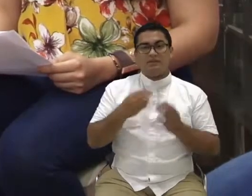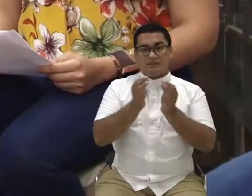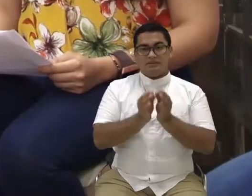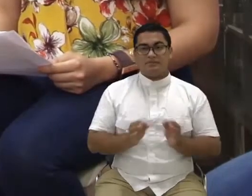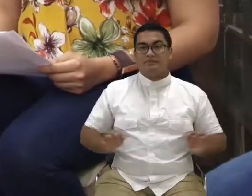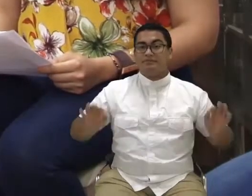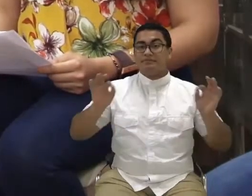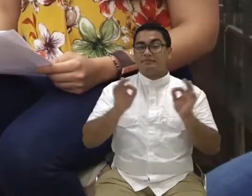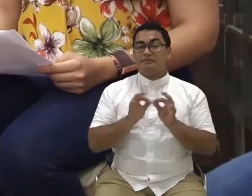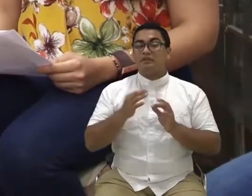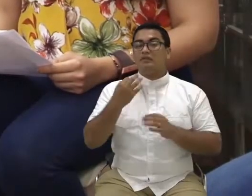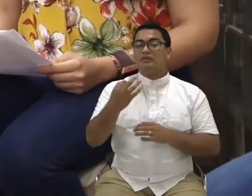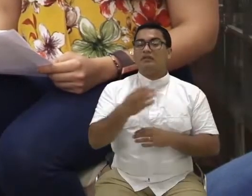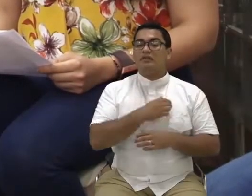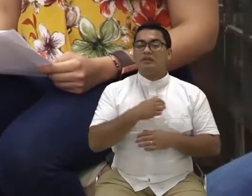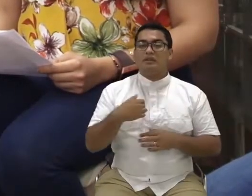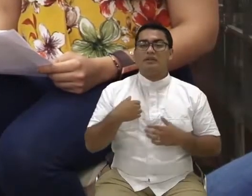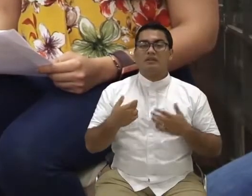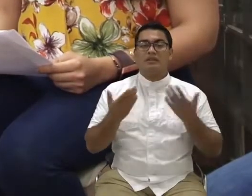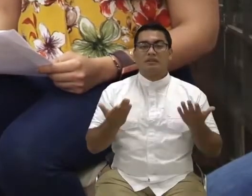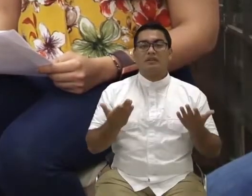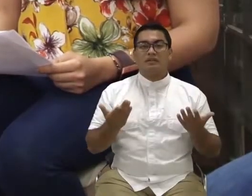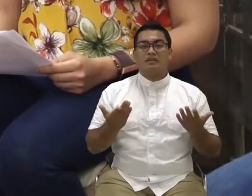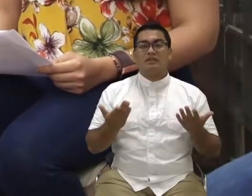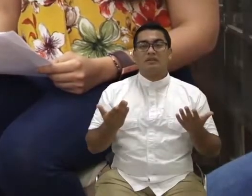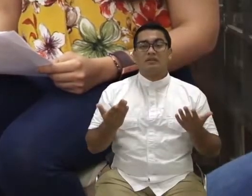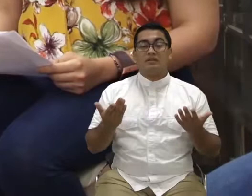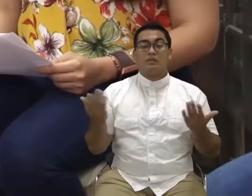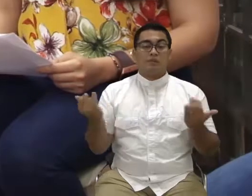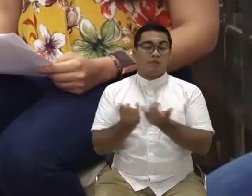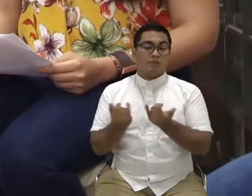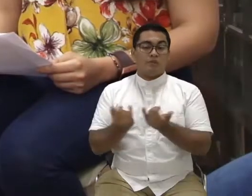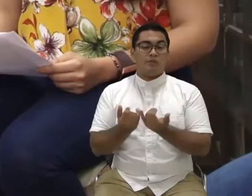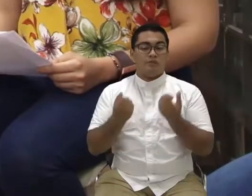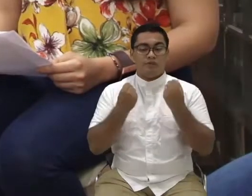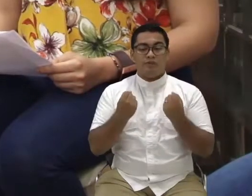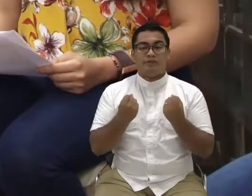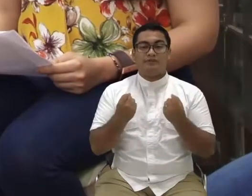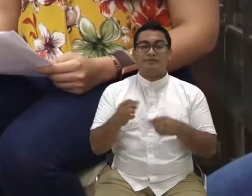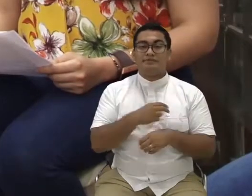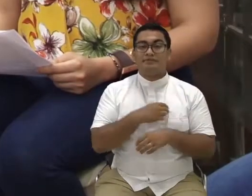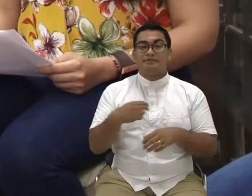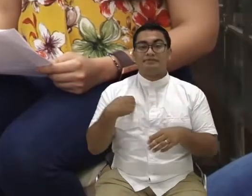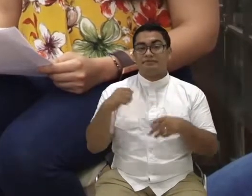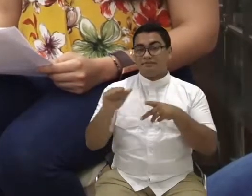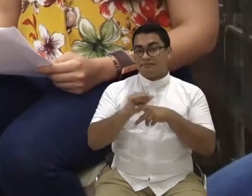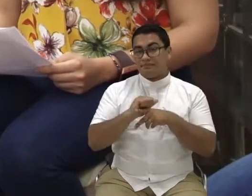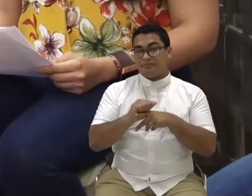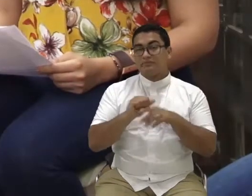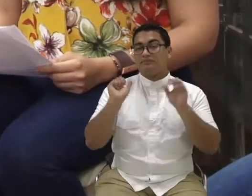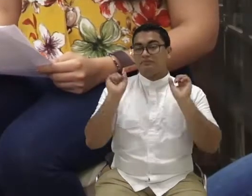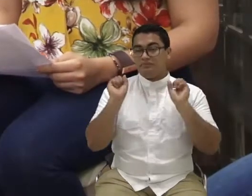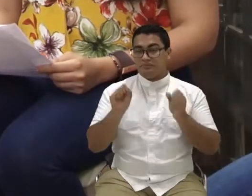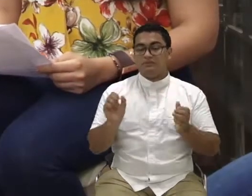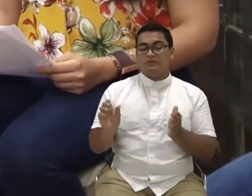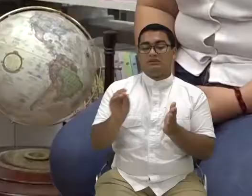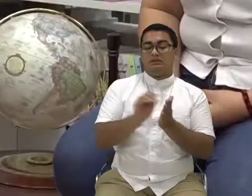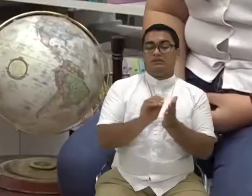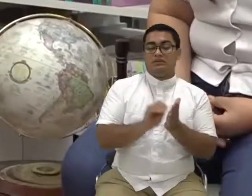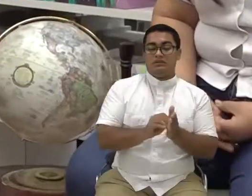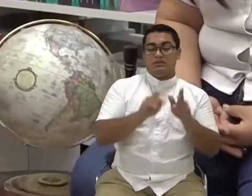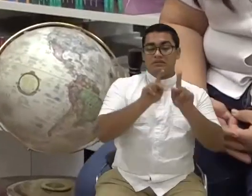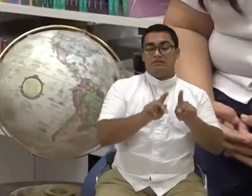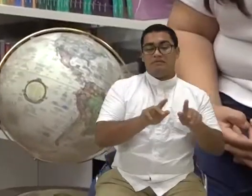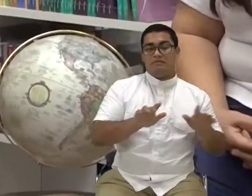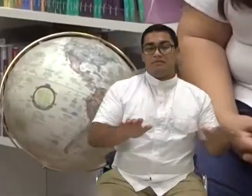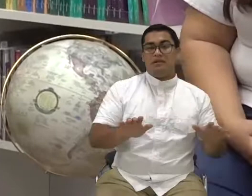académicas, es uno de los principales retos, pero también está, yo lo veo en positivo la fortaleza, porque ya hay ejercicios que se están haciendo de incorporación en la currícula,